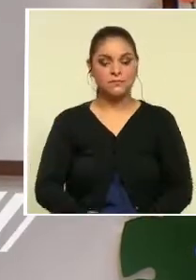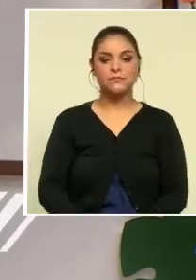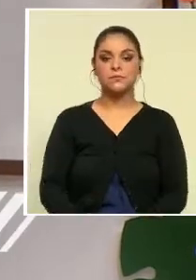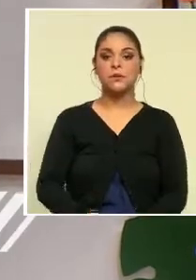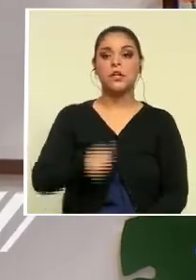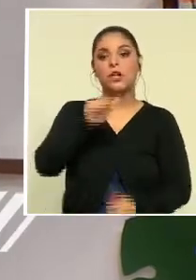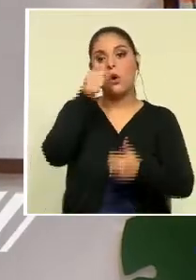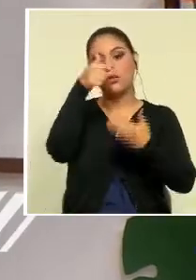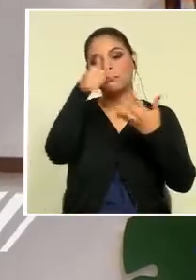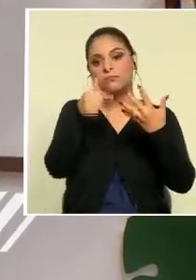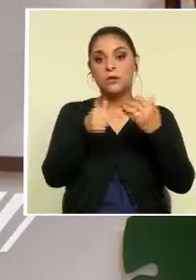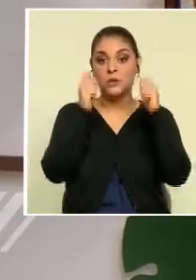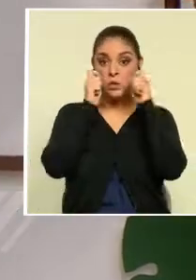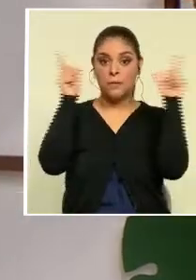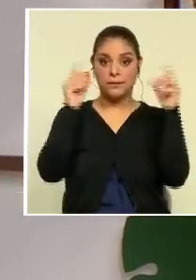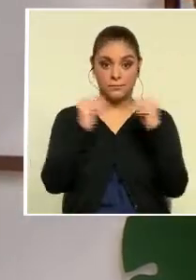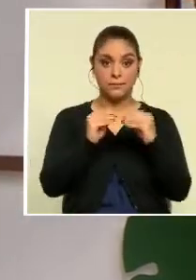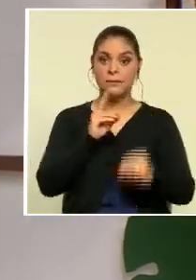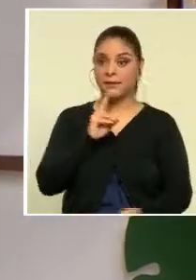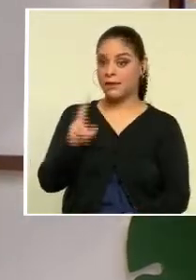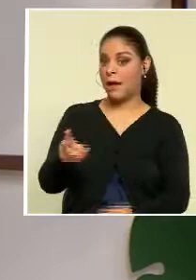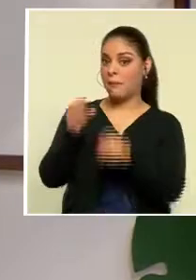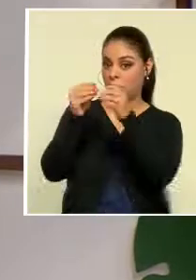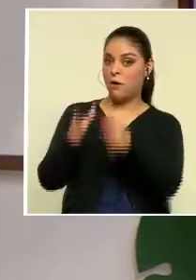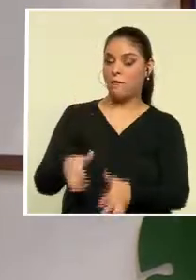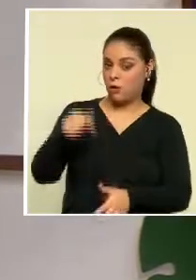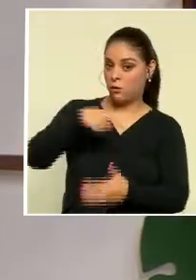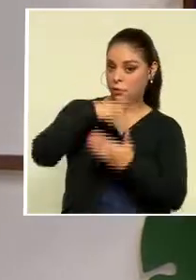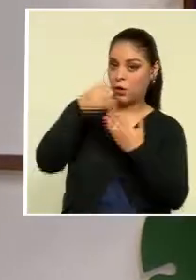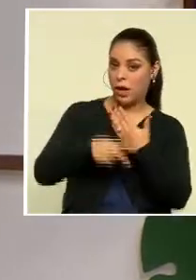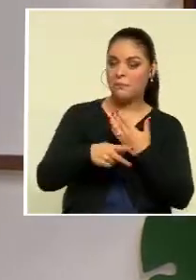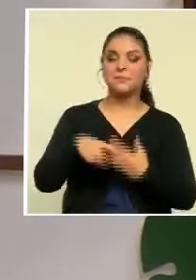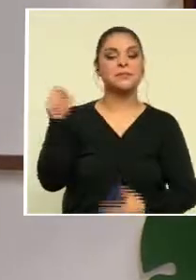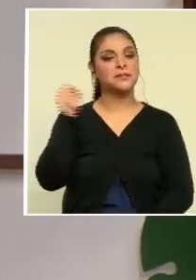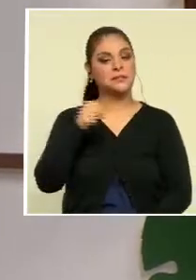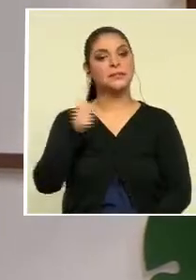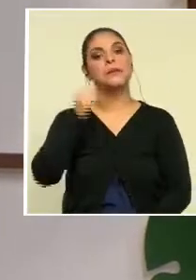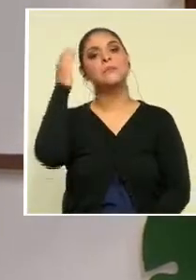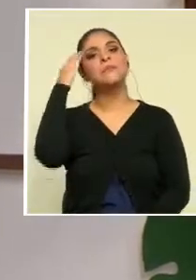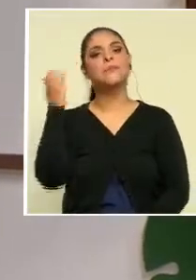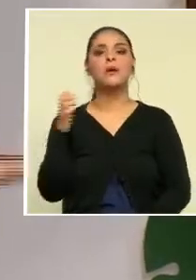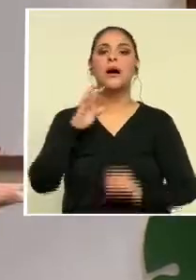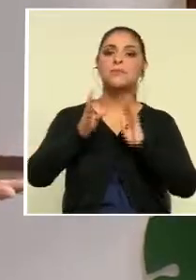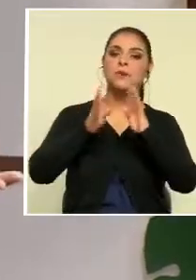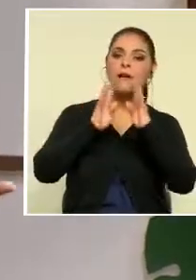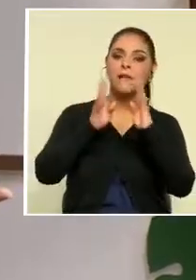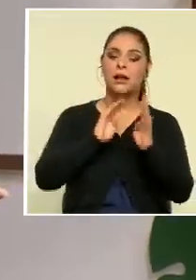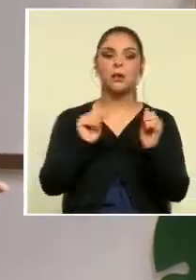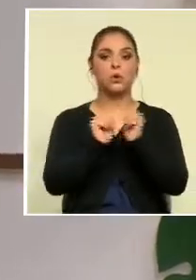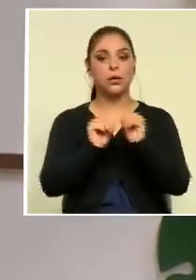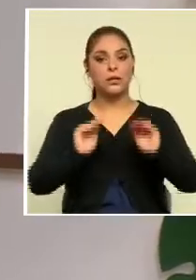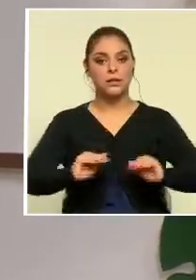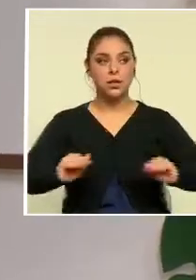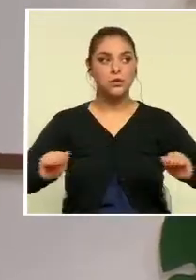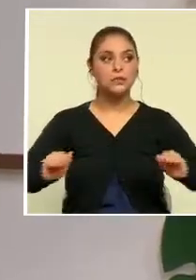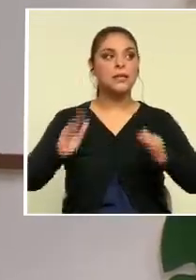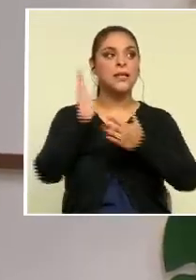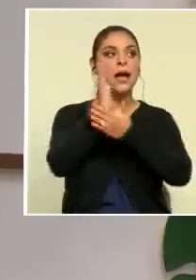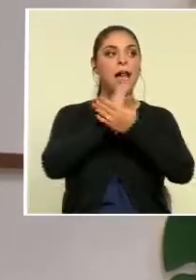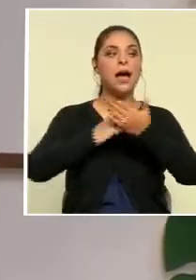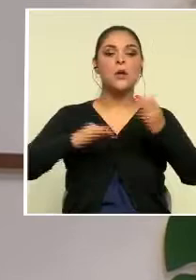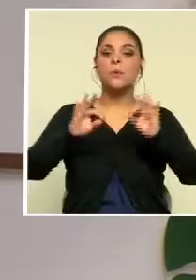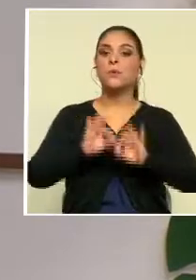sorpresas más verdad niña güey que tenemos un programa de hoy porque vamos a conversar con los niños y las niñas de algo muy